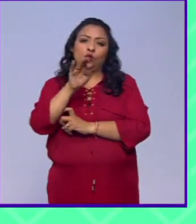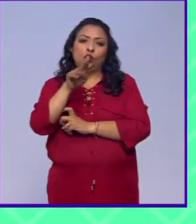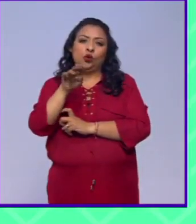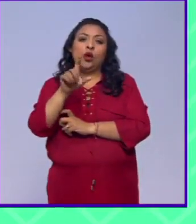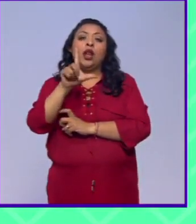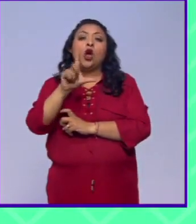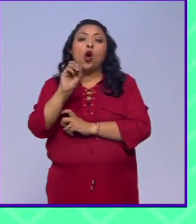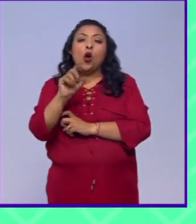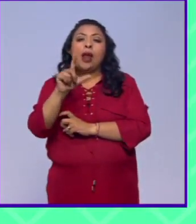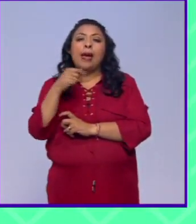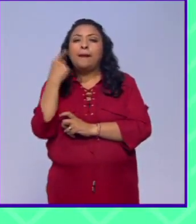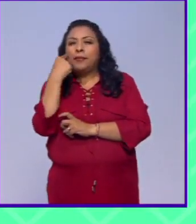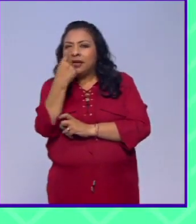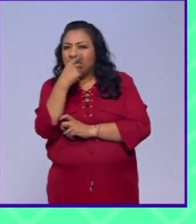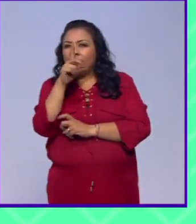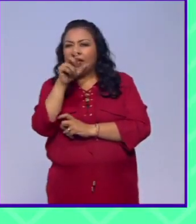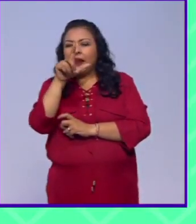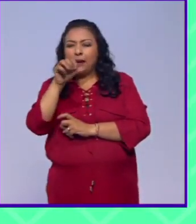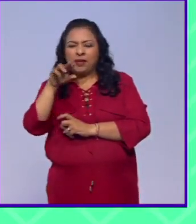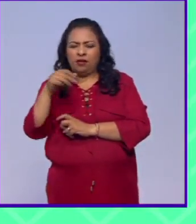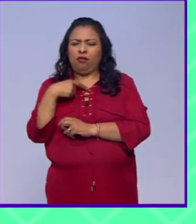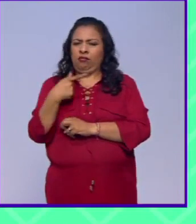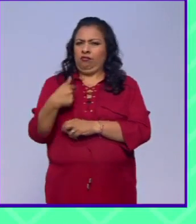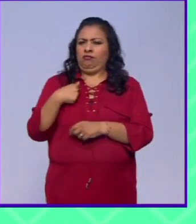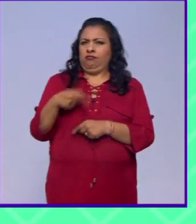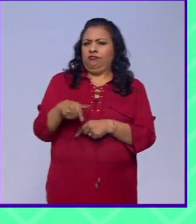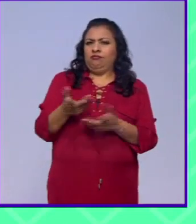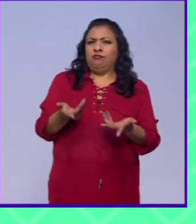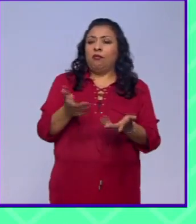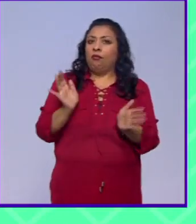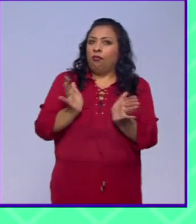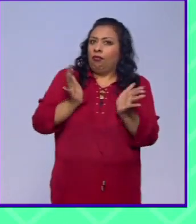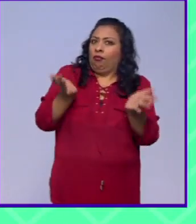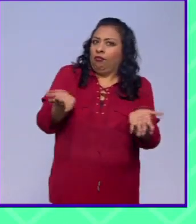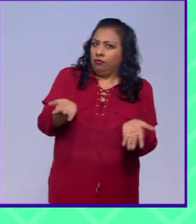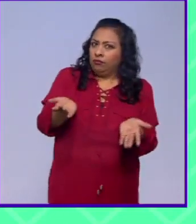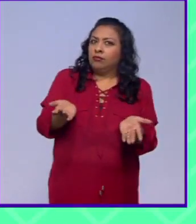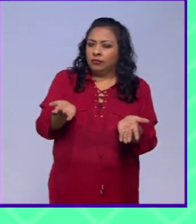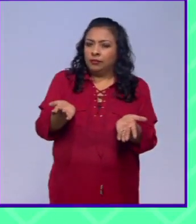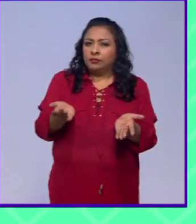de la medusa. Entonces, claro, pues ya ahí me quedé asombrado porque